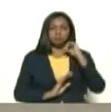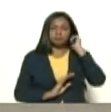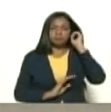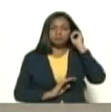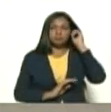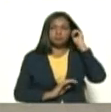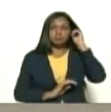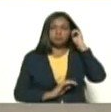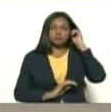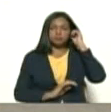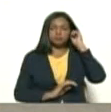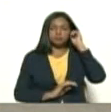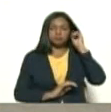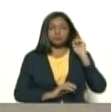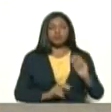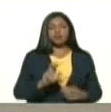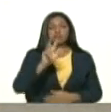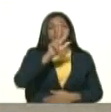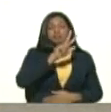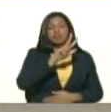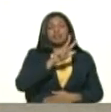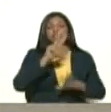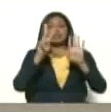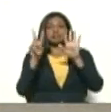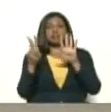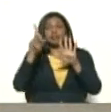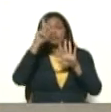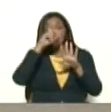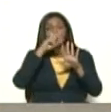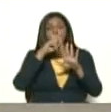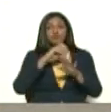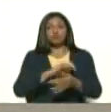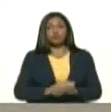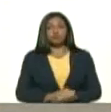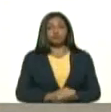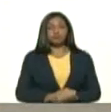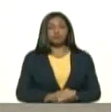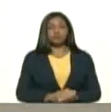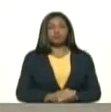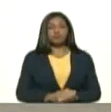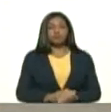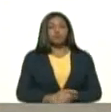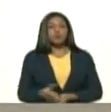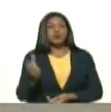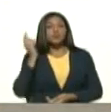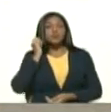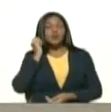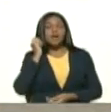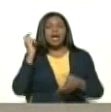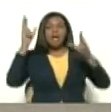37 años aquí, ¿verdad? Una enfermera,